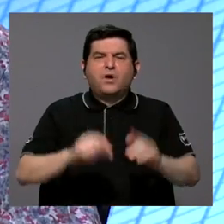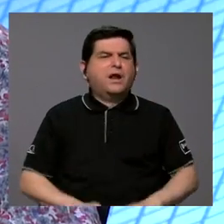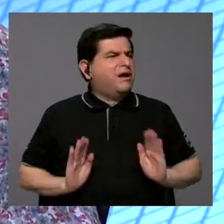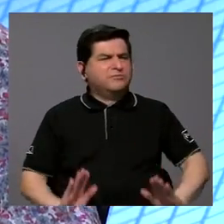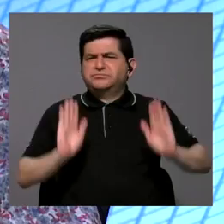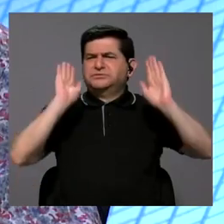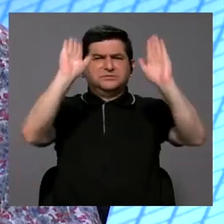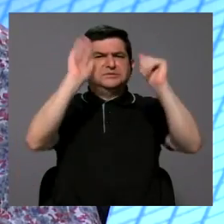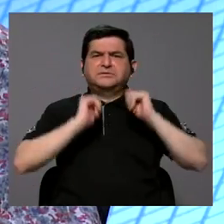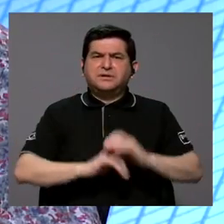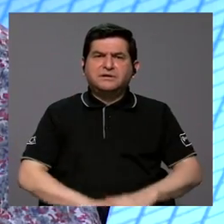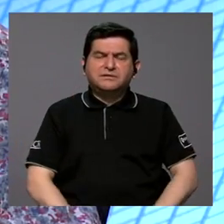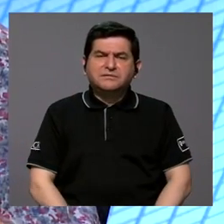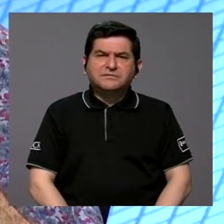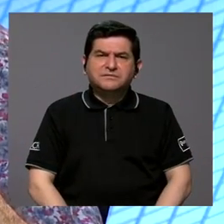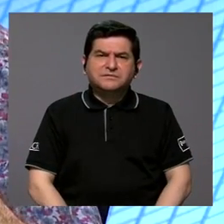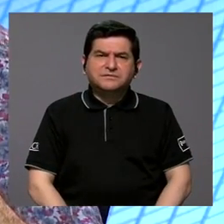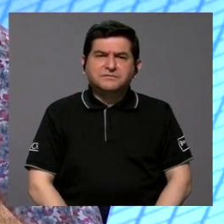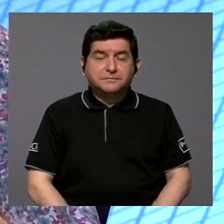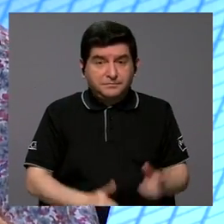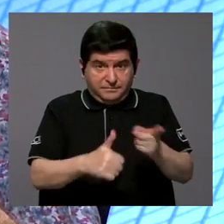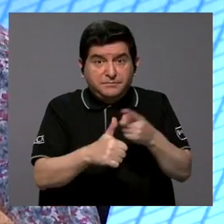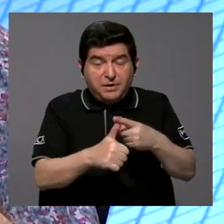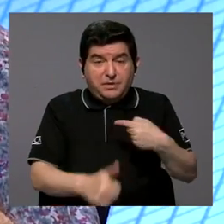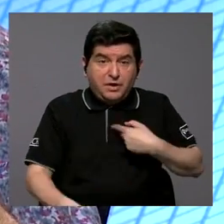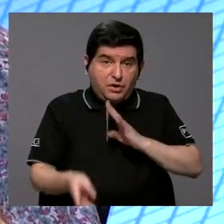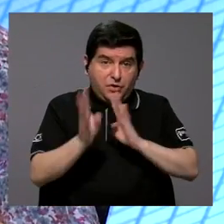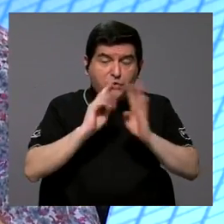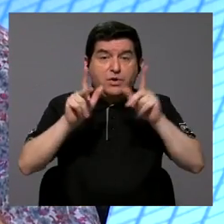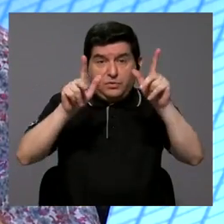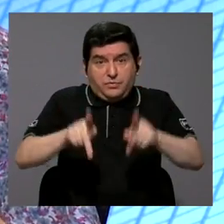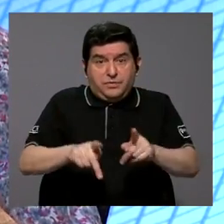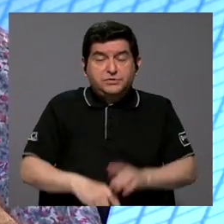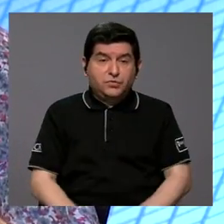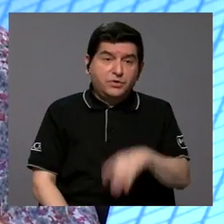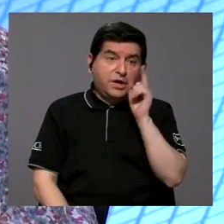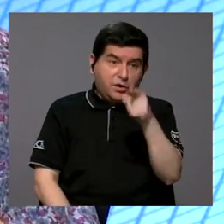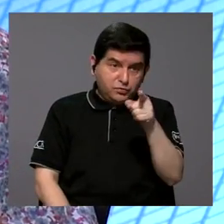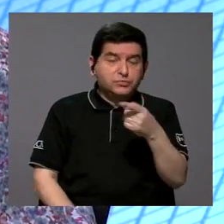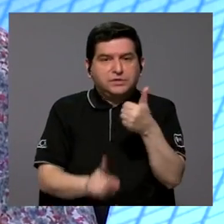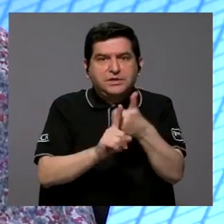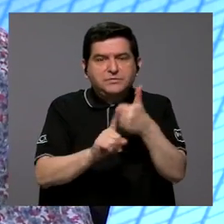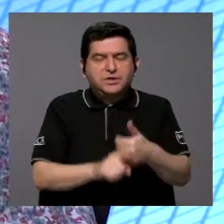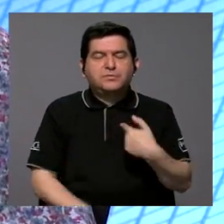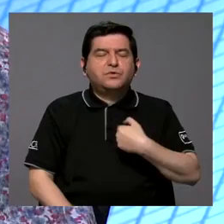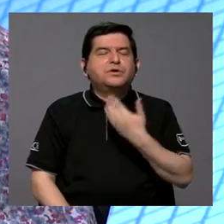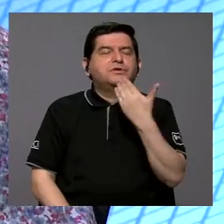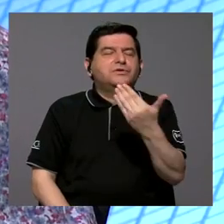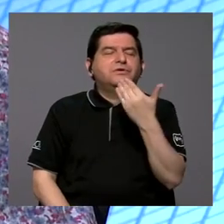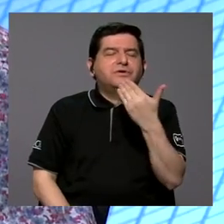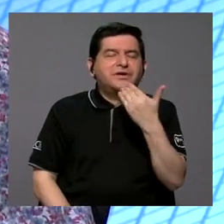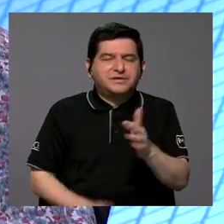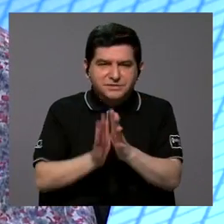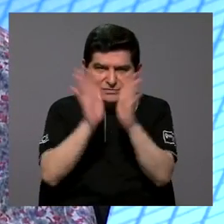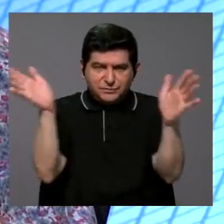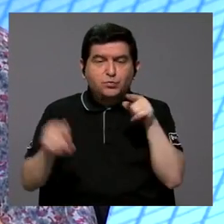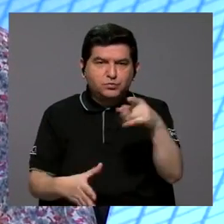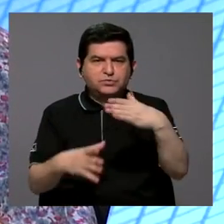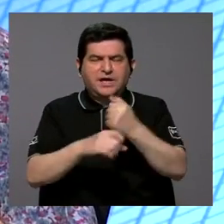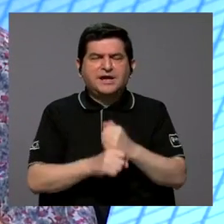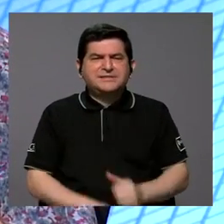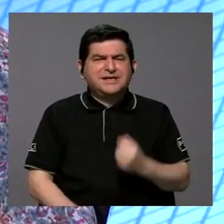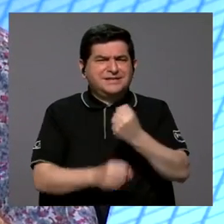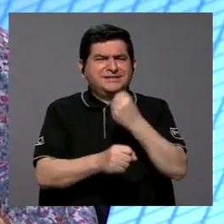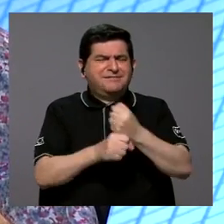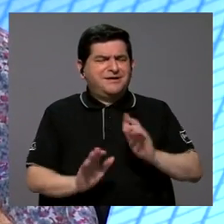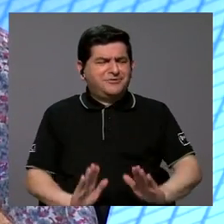Maravilloso. Bueno, primeramente estoy hablando con una persona, con vos mismo, y te lo agradezco aquí en público. Estás haciendo un enorme